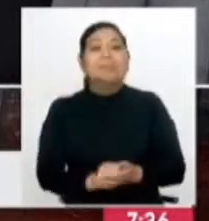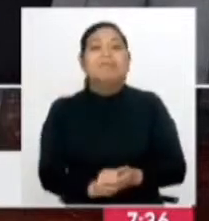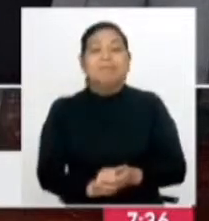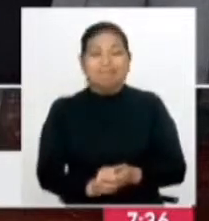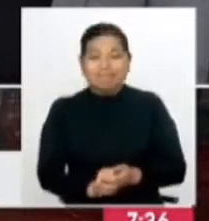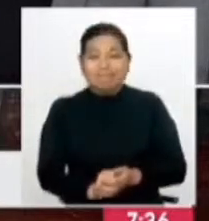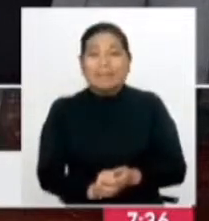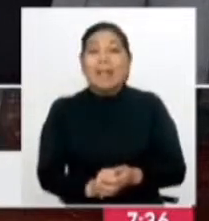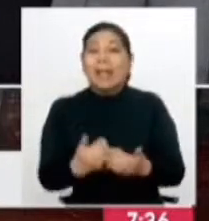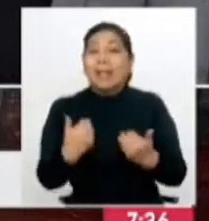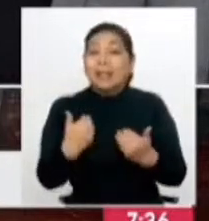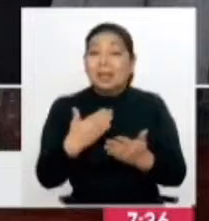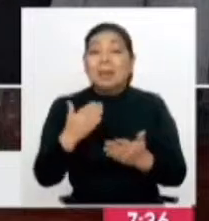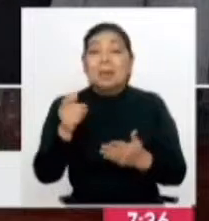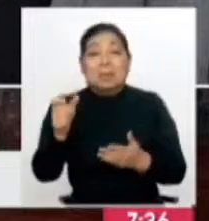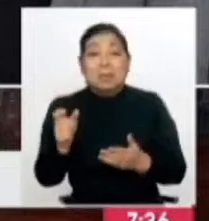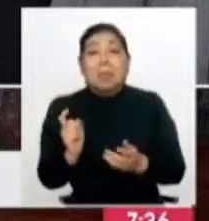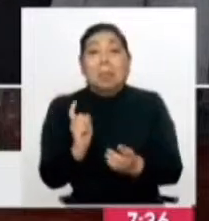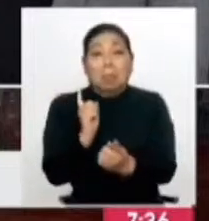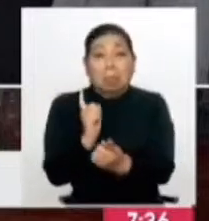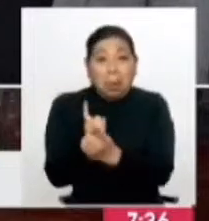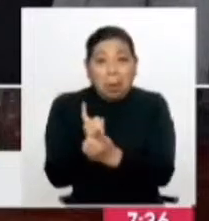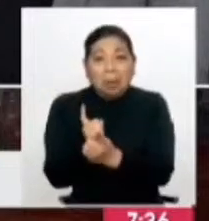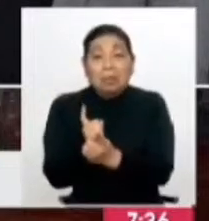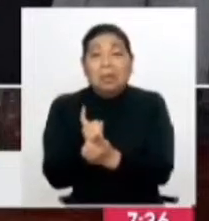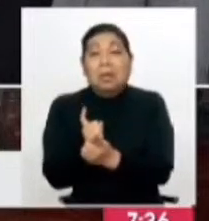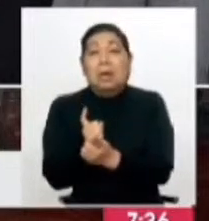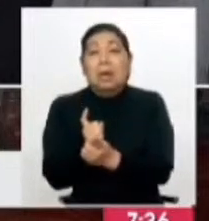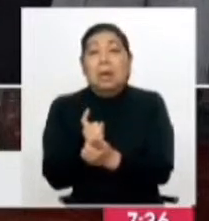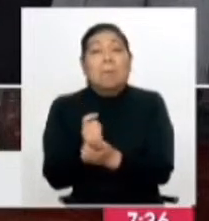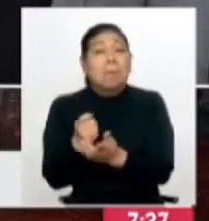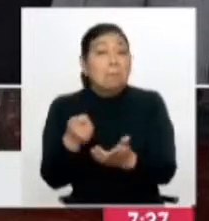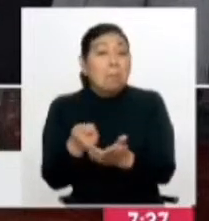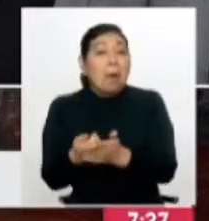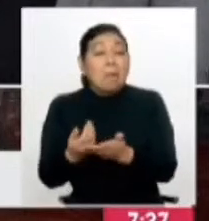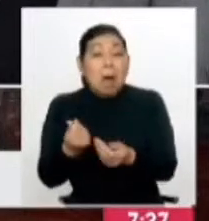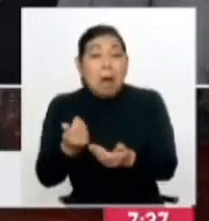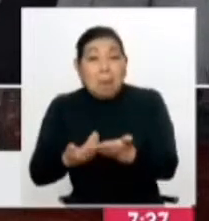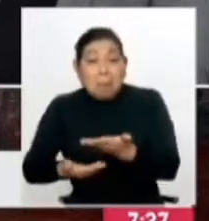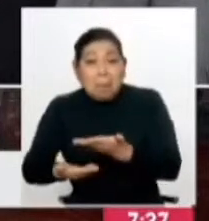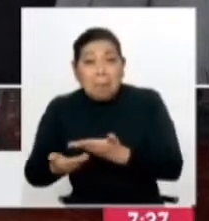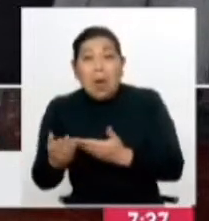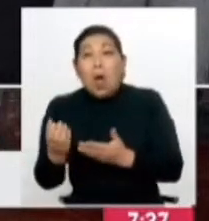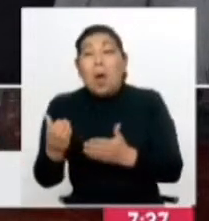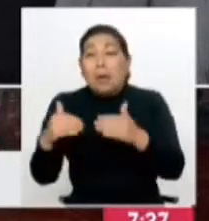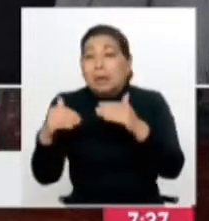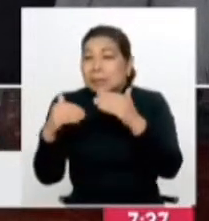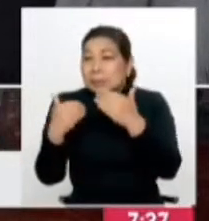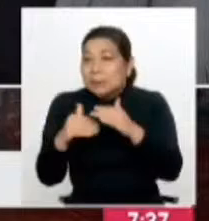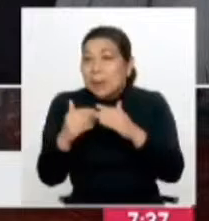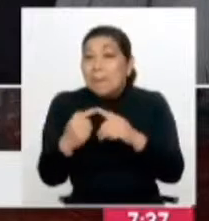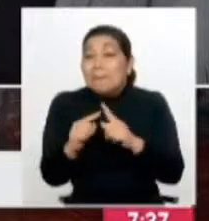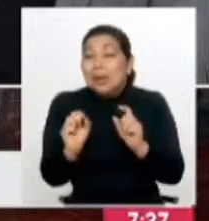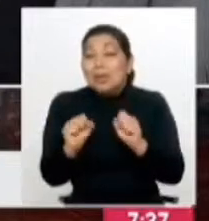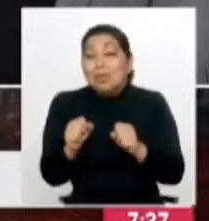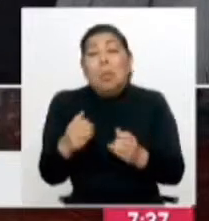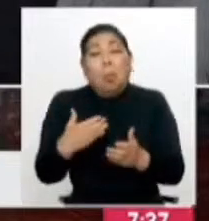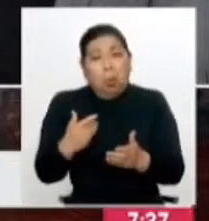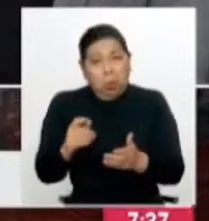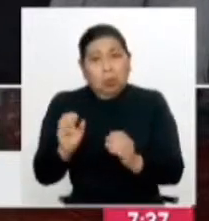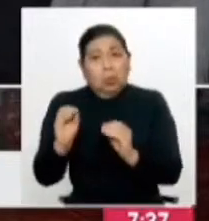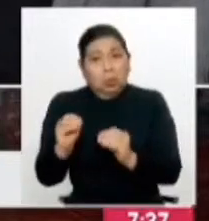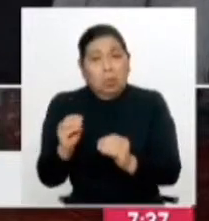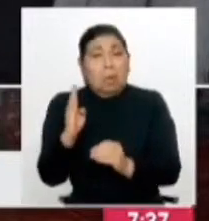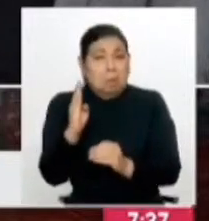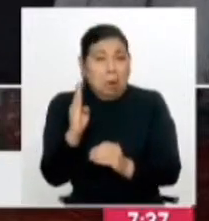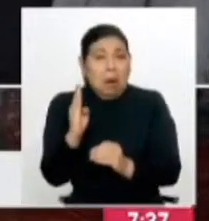¿no? Exactamente, que tienen agentes, que la gente puede ir y hace una cantidad de transacciones más limitadas, pero que también llevan la